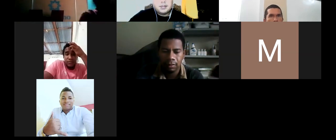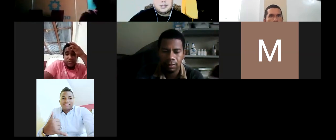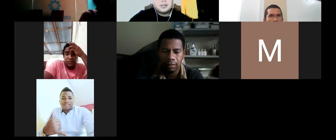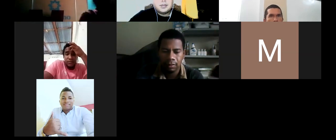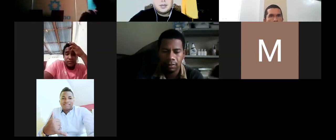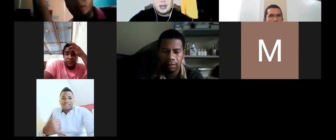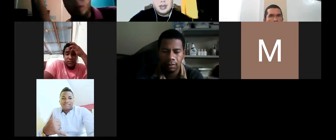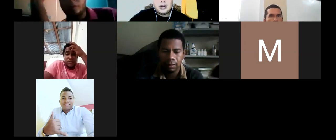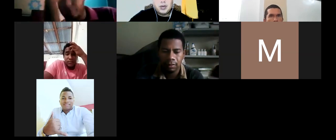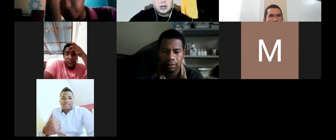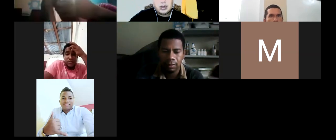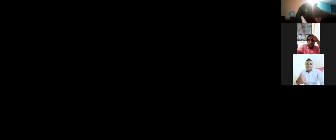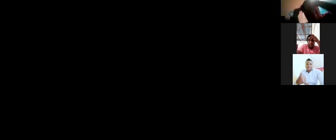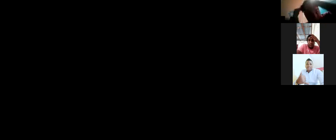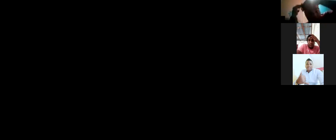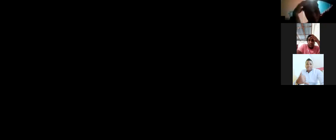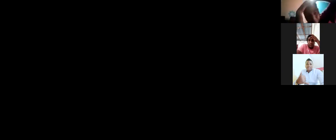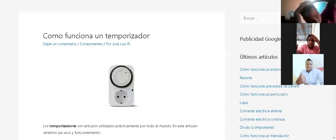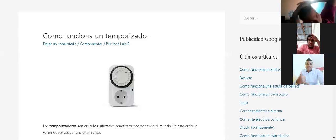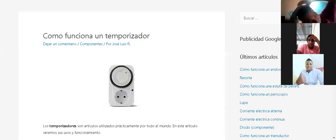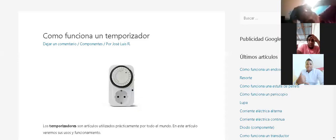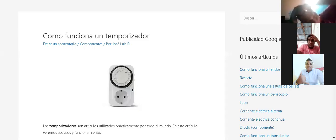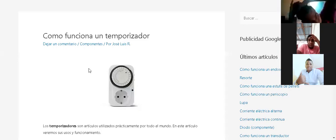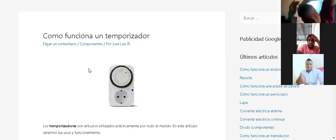¿Ya? Ahí creo que pueden observar ya